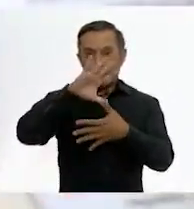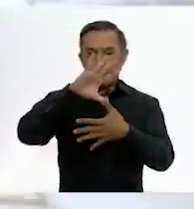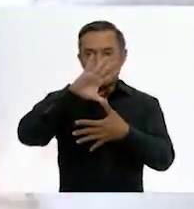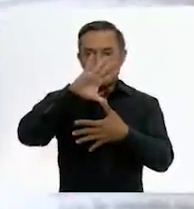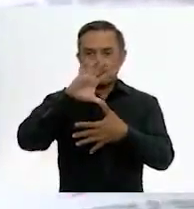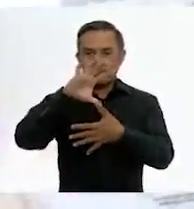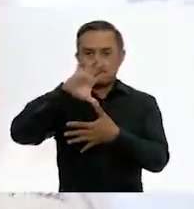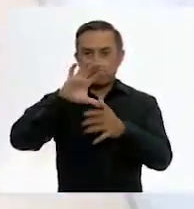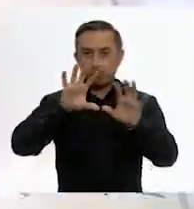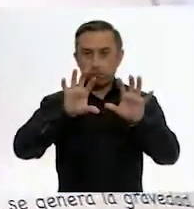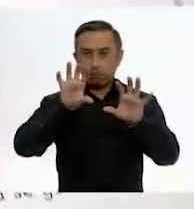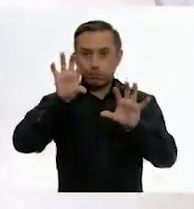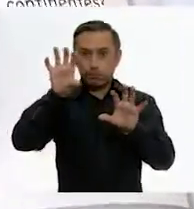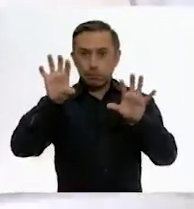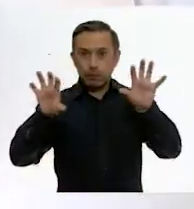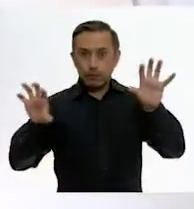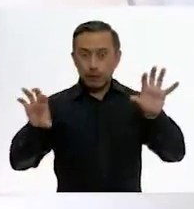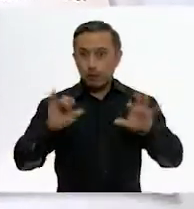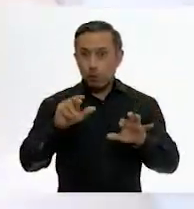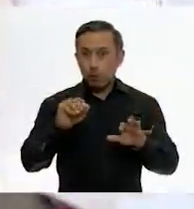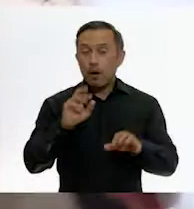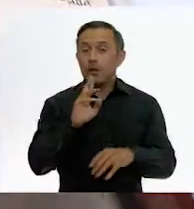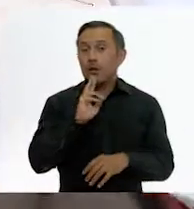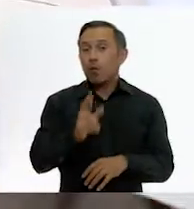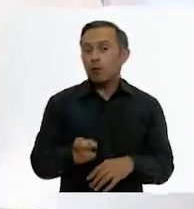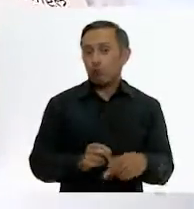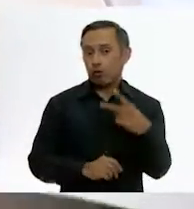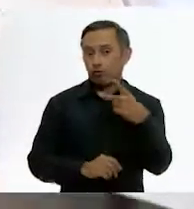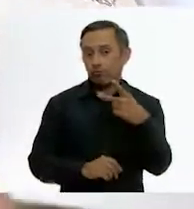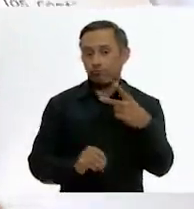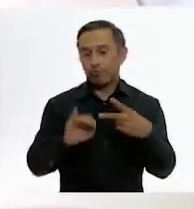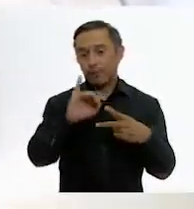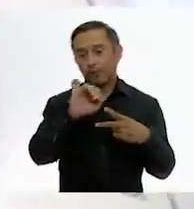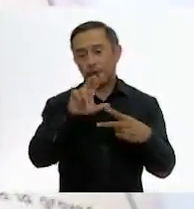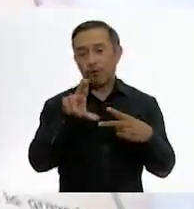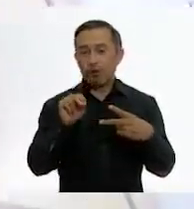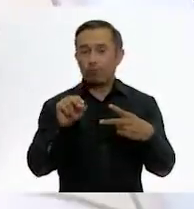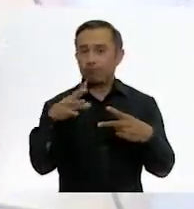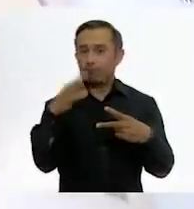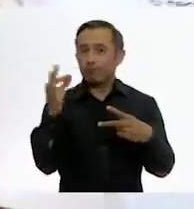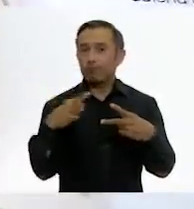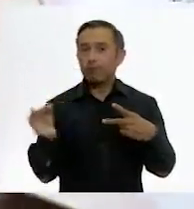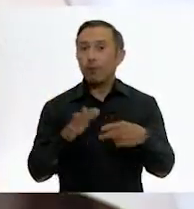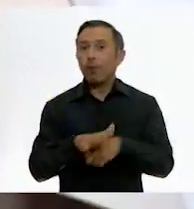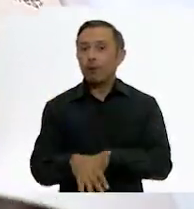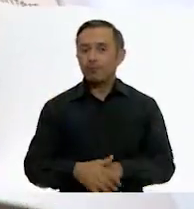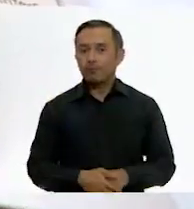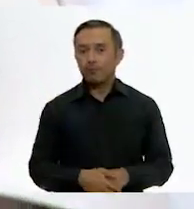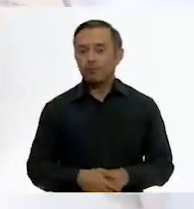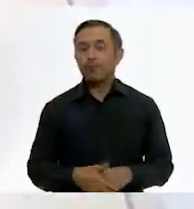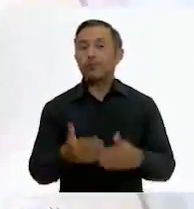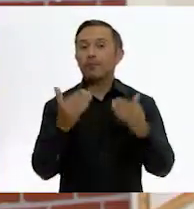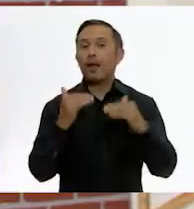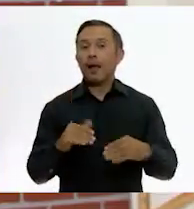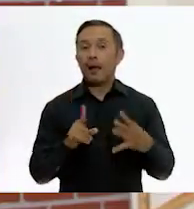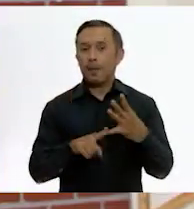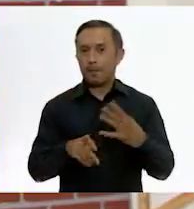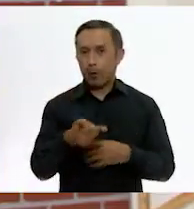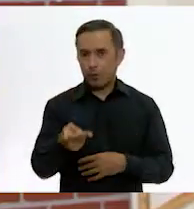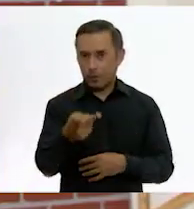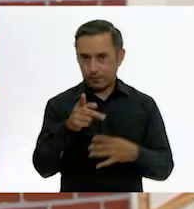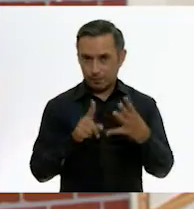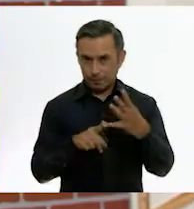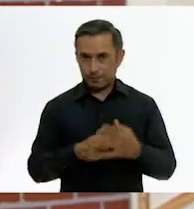respuesta si o no tenemos la pregunta 4 la tierra